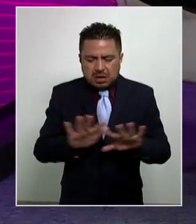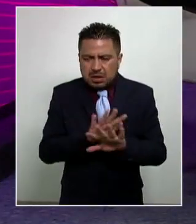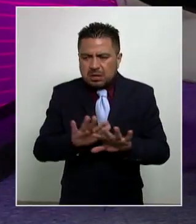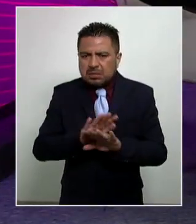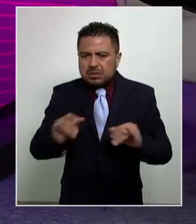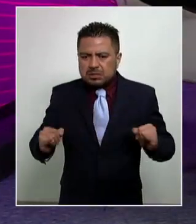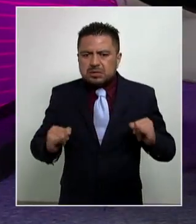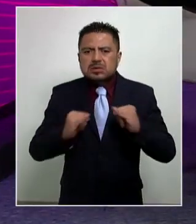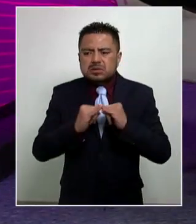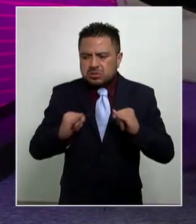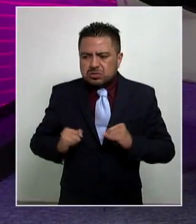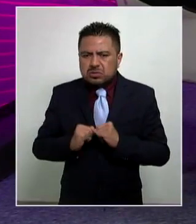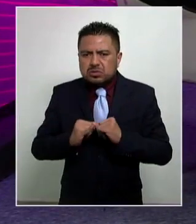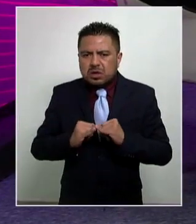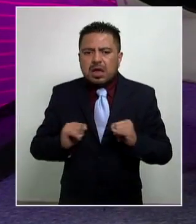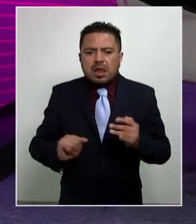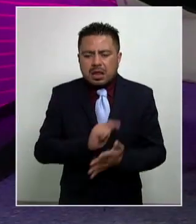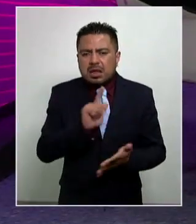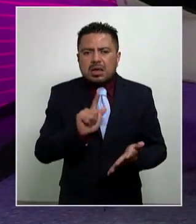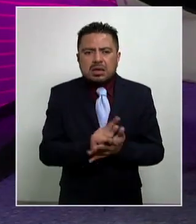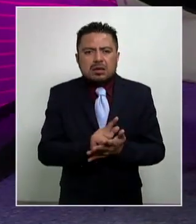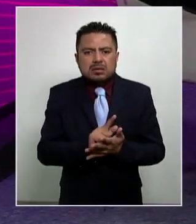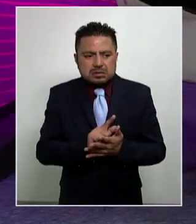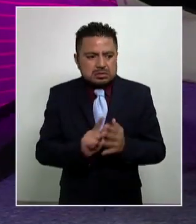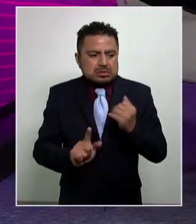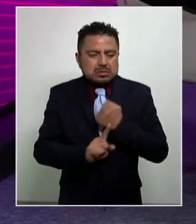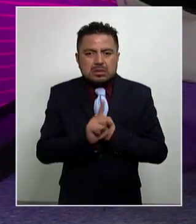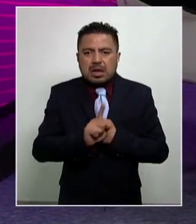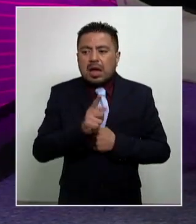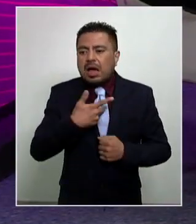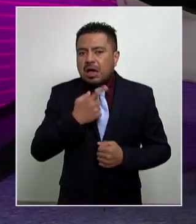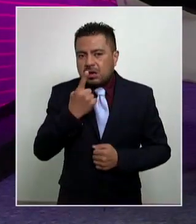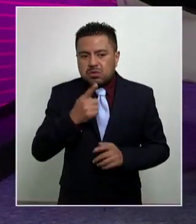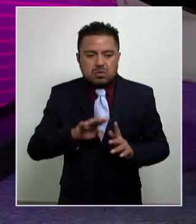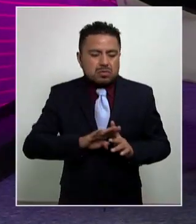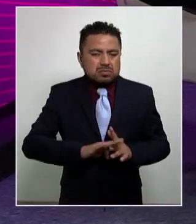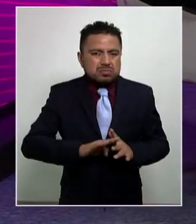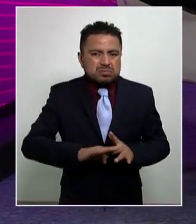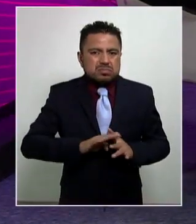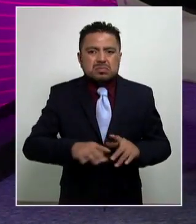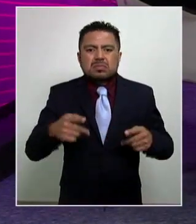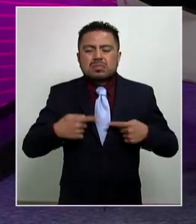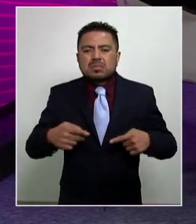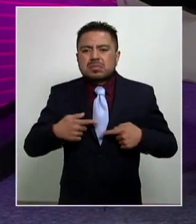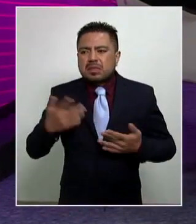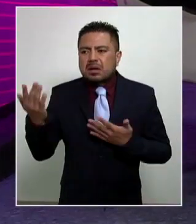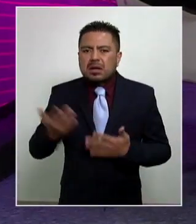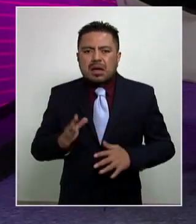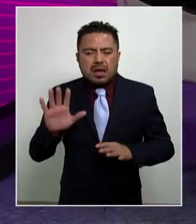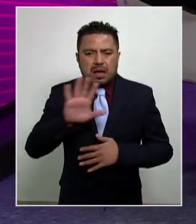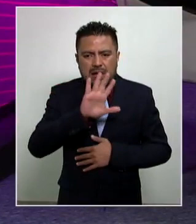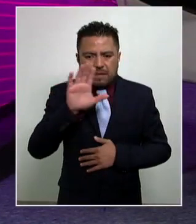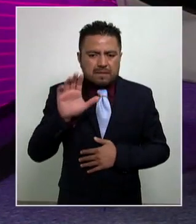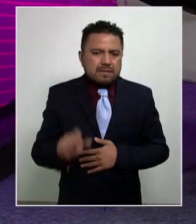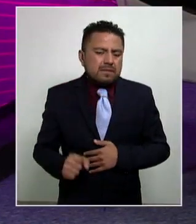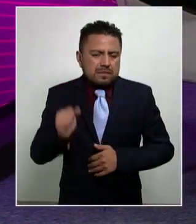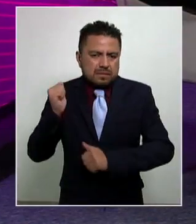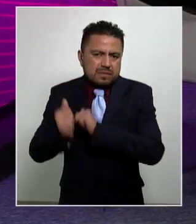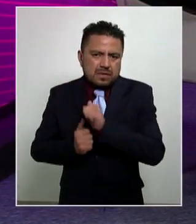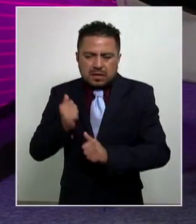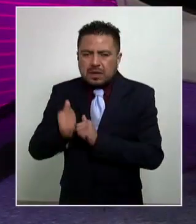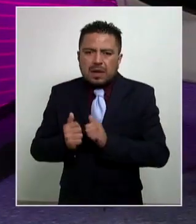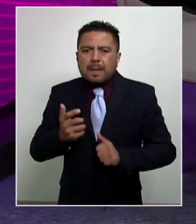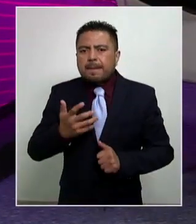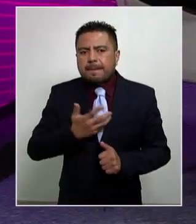sus leyes frente a un fenómeno. Hay uno, el de la migración de personas provenientes de África,